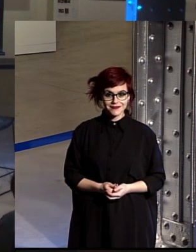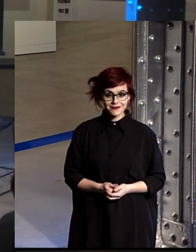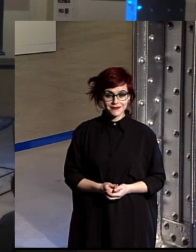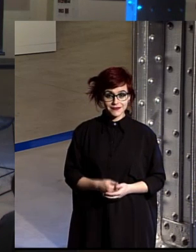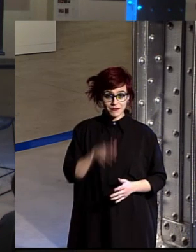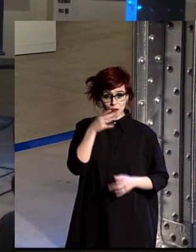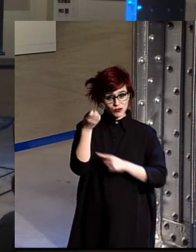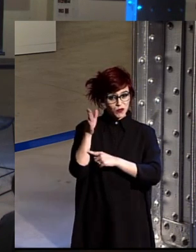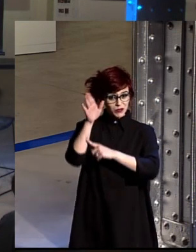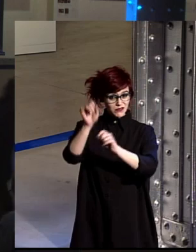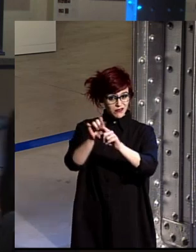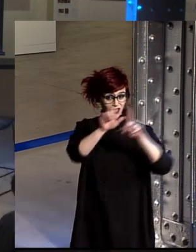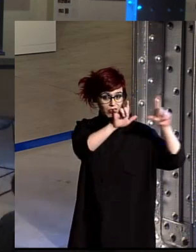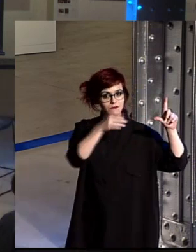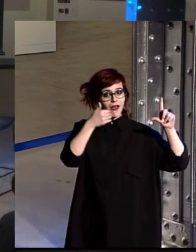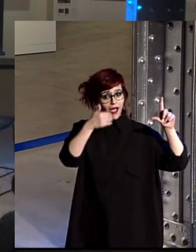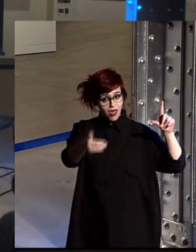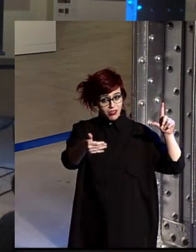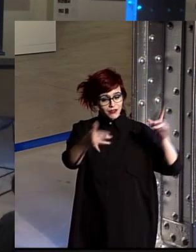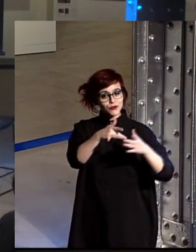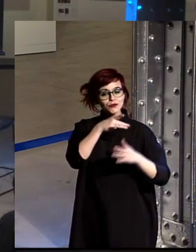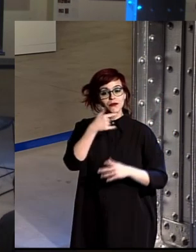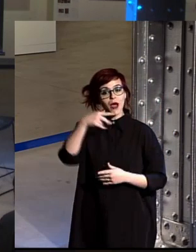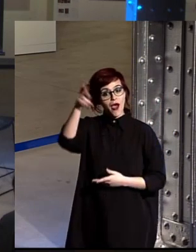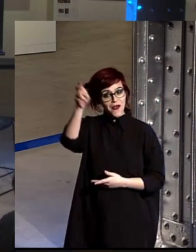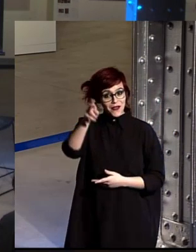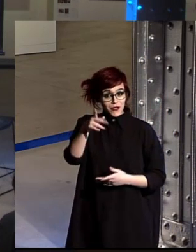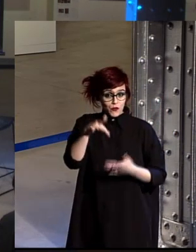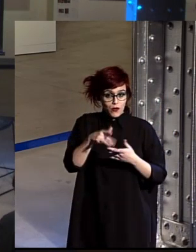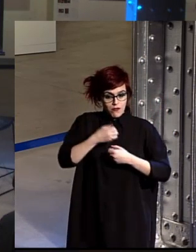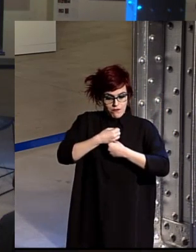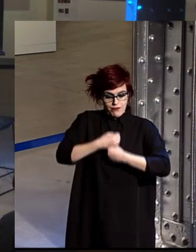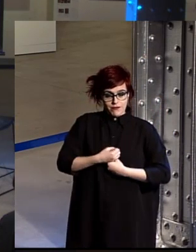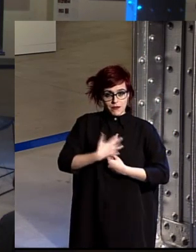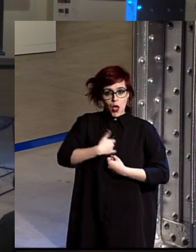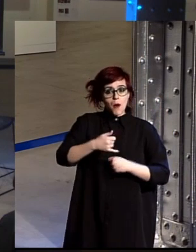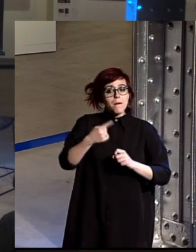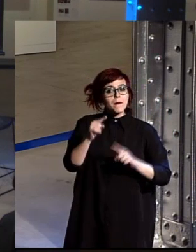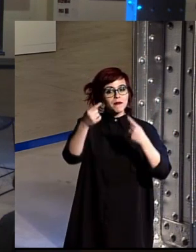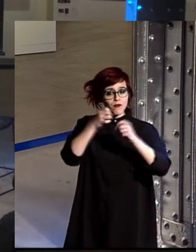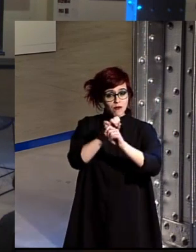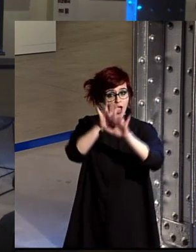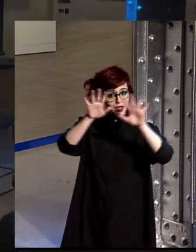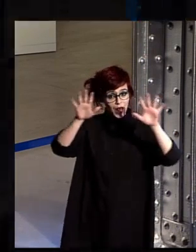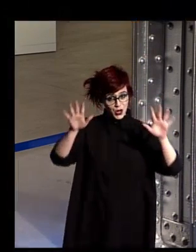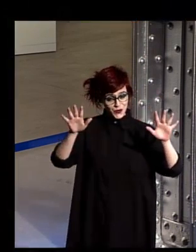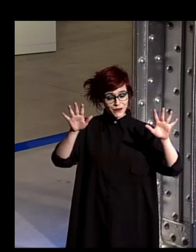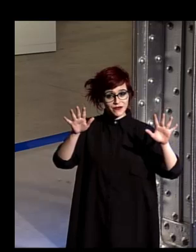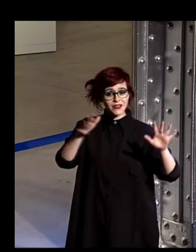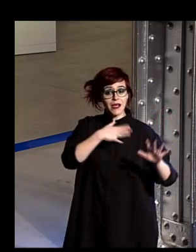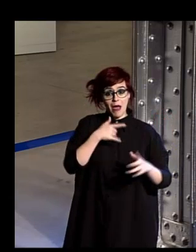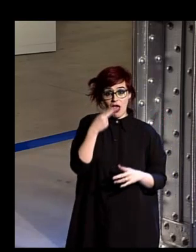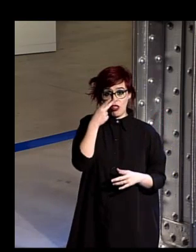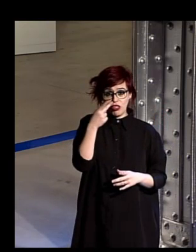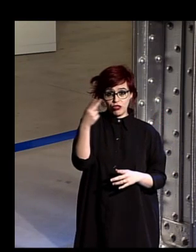Bueno, lo que pone en la presentación, muchas gracias por tenerme aquí hoy. Yo quiero hacer una aclaración primero, y es que yo hasta